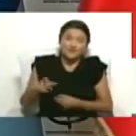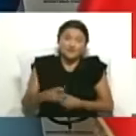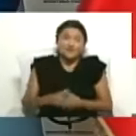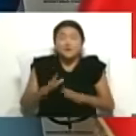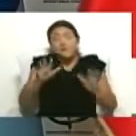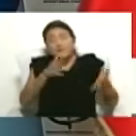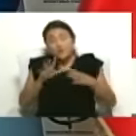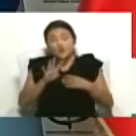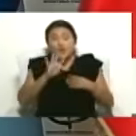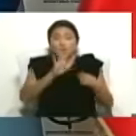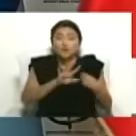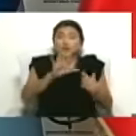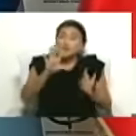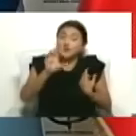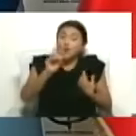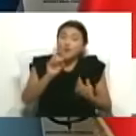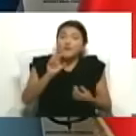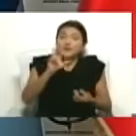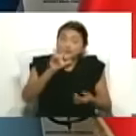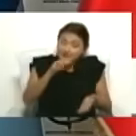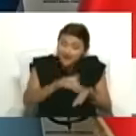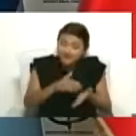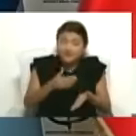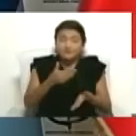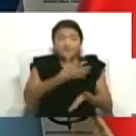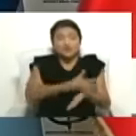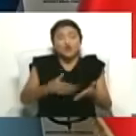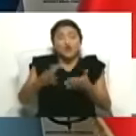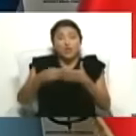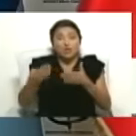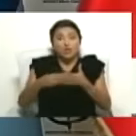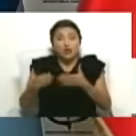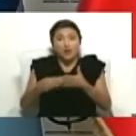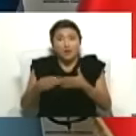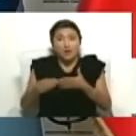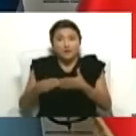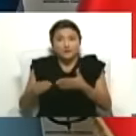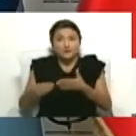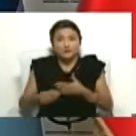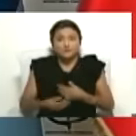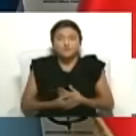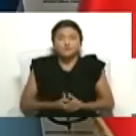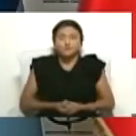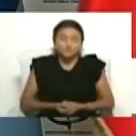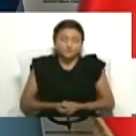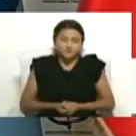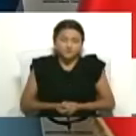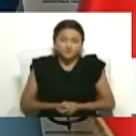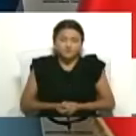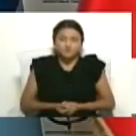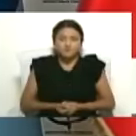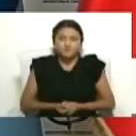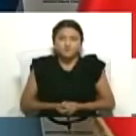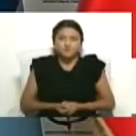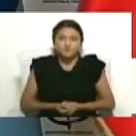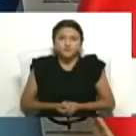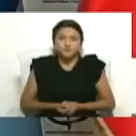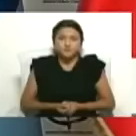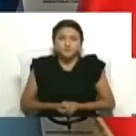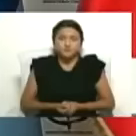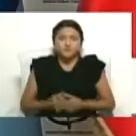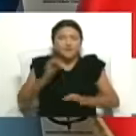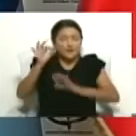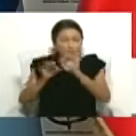de 453 mil millones de dólares. Yo quiero tener este